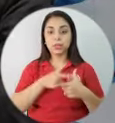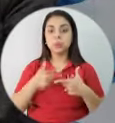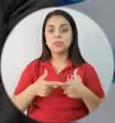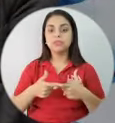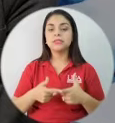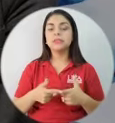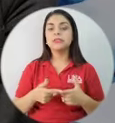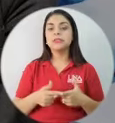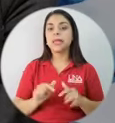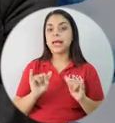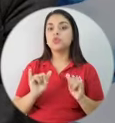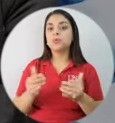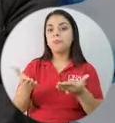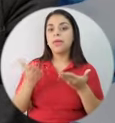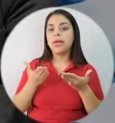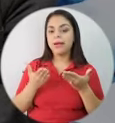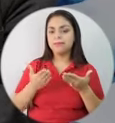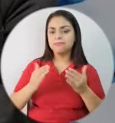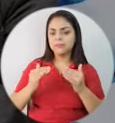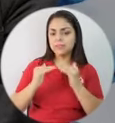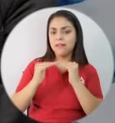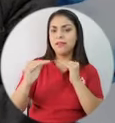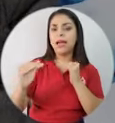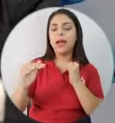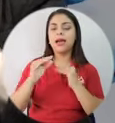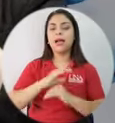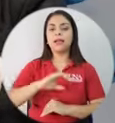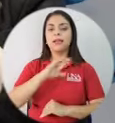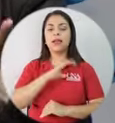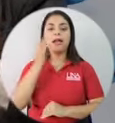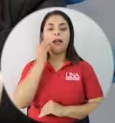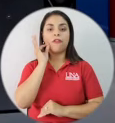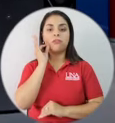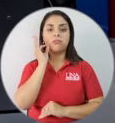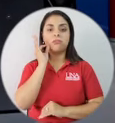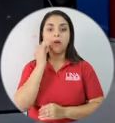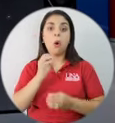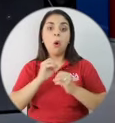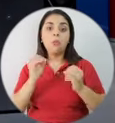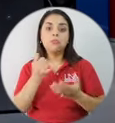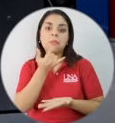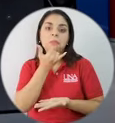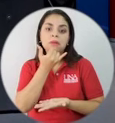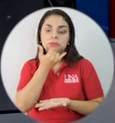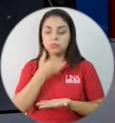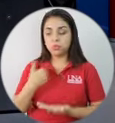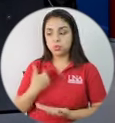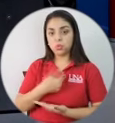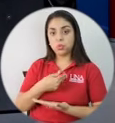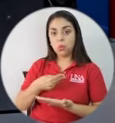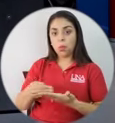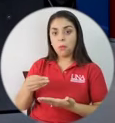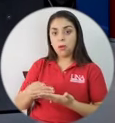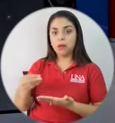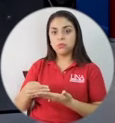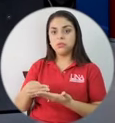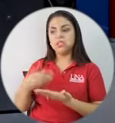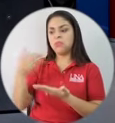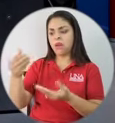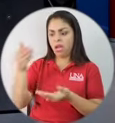2 meses. Y eso entonces me uh-huh. garantiza la estabilidad en la calidad del café, porque si no, ¿qué sucede? Nosotros como consumidores, al igual que en cualquier